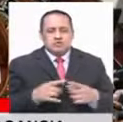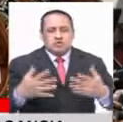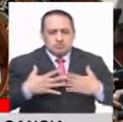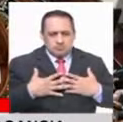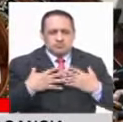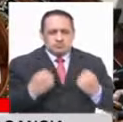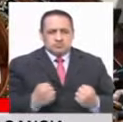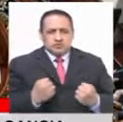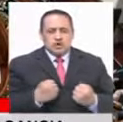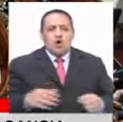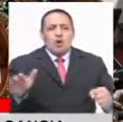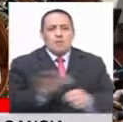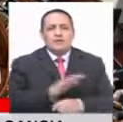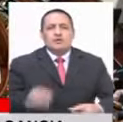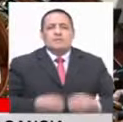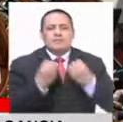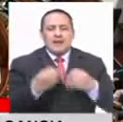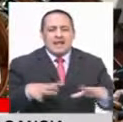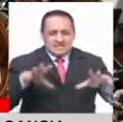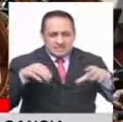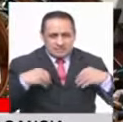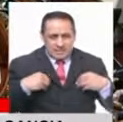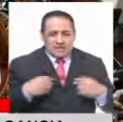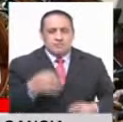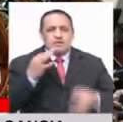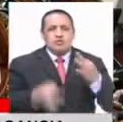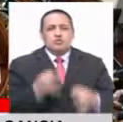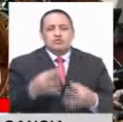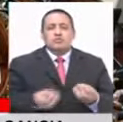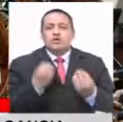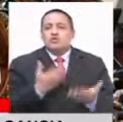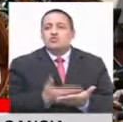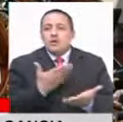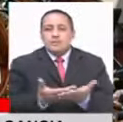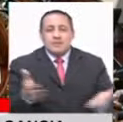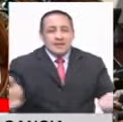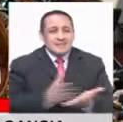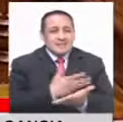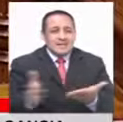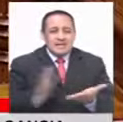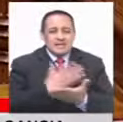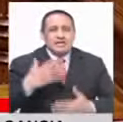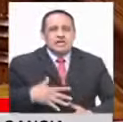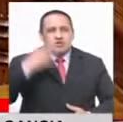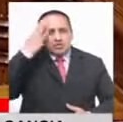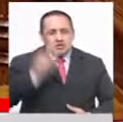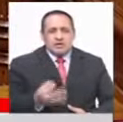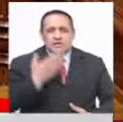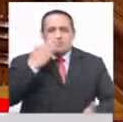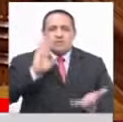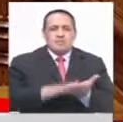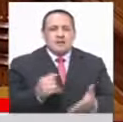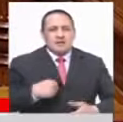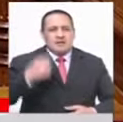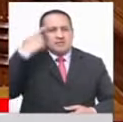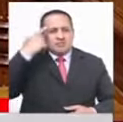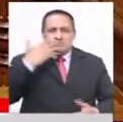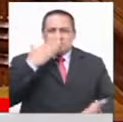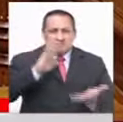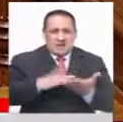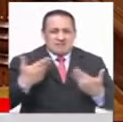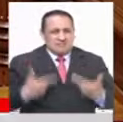suficiente para someterme a su juicio, pues no hay hecho alguno que califique como causal de incapacidad moral